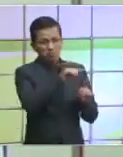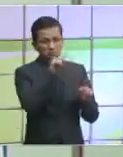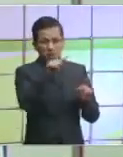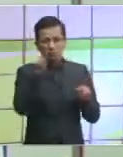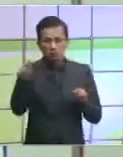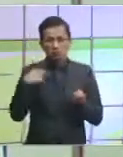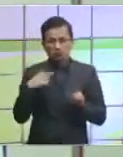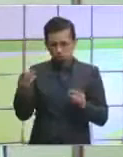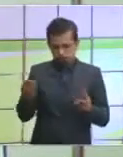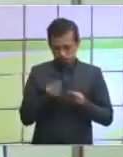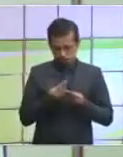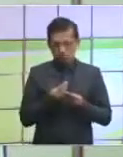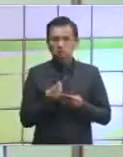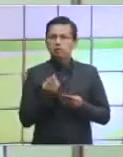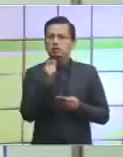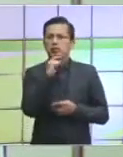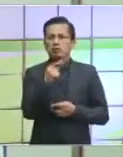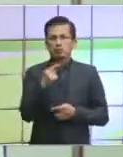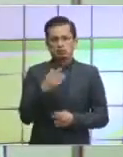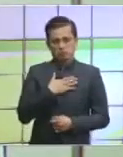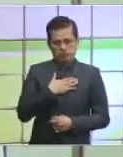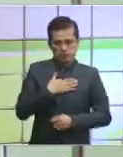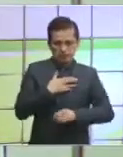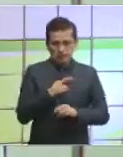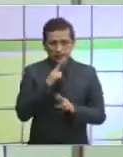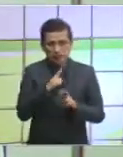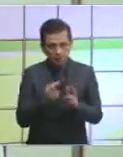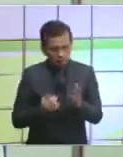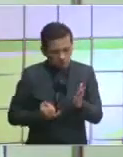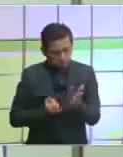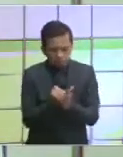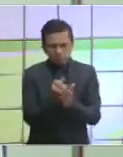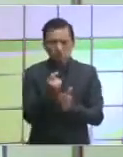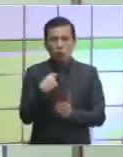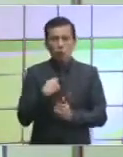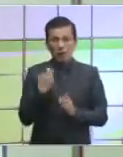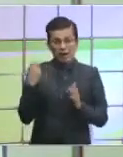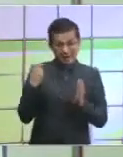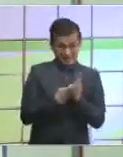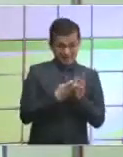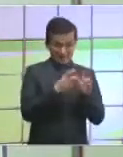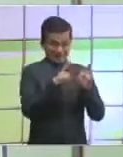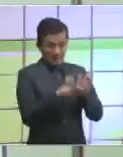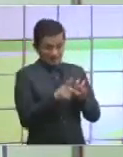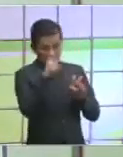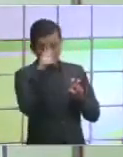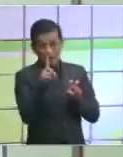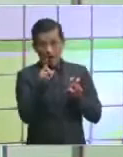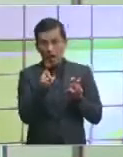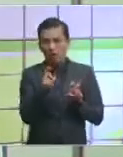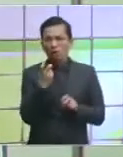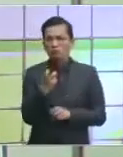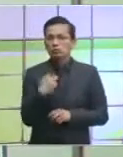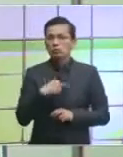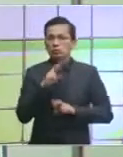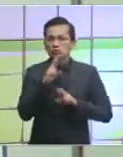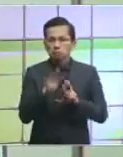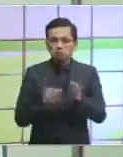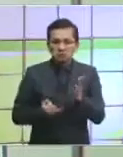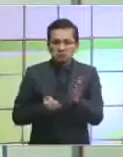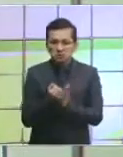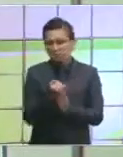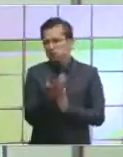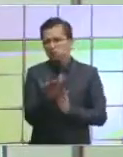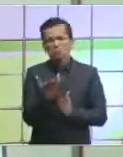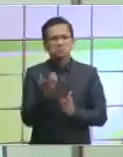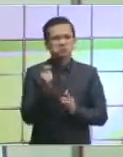mejor canción y yo me comprometo en mi resolución a decir estoy resolviendo este tema de aguas este tema que tiene que